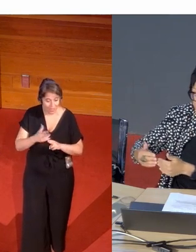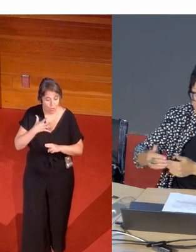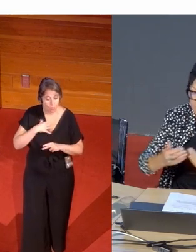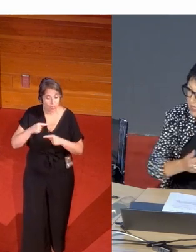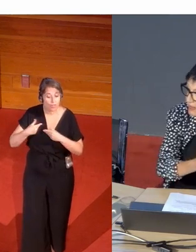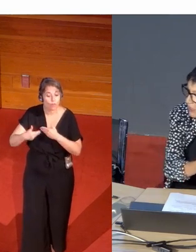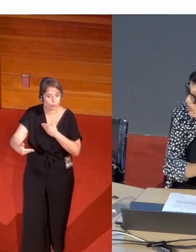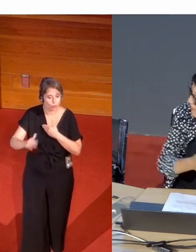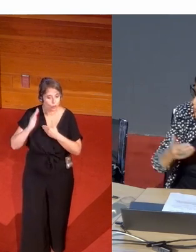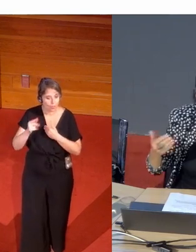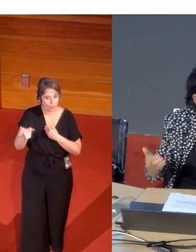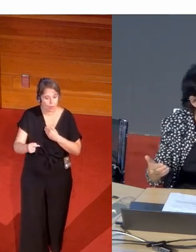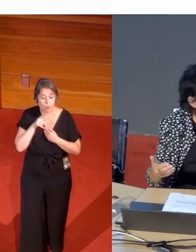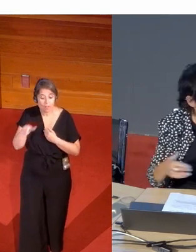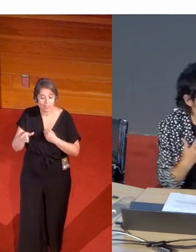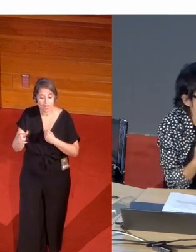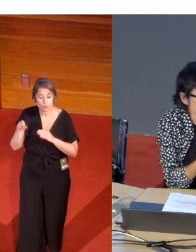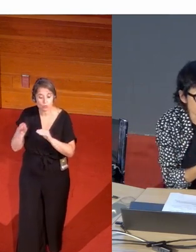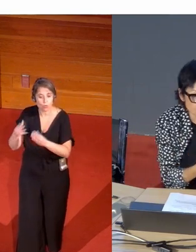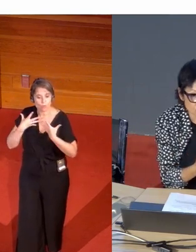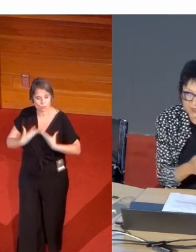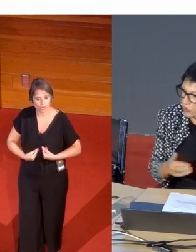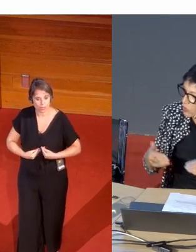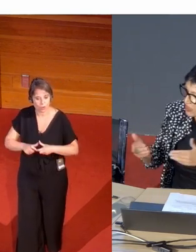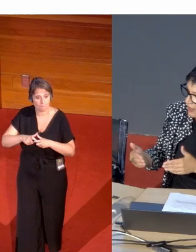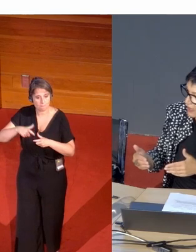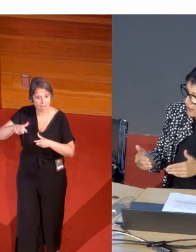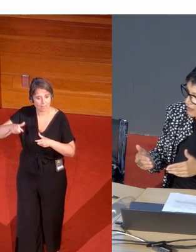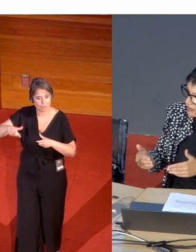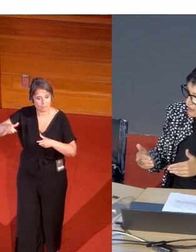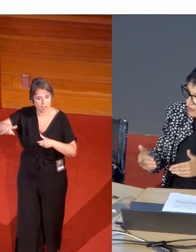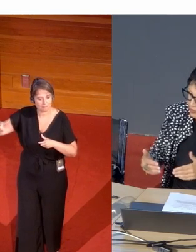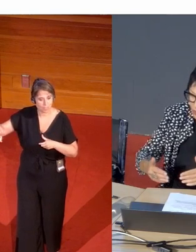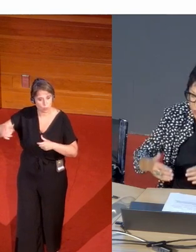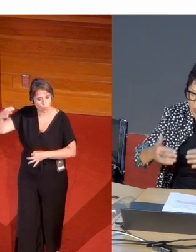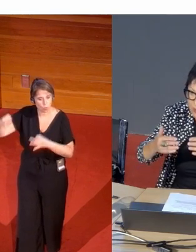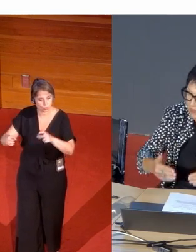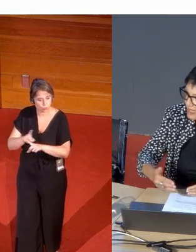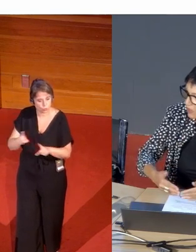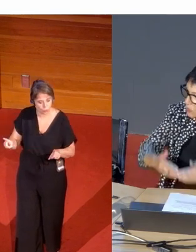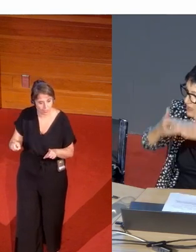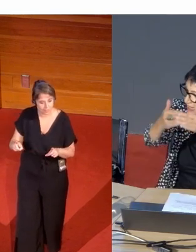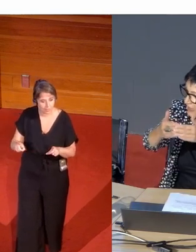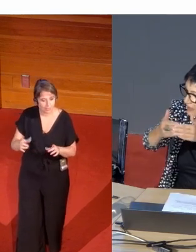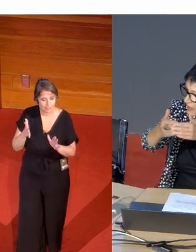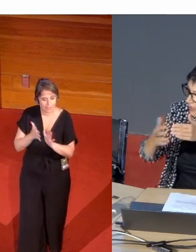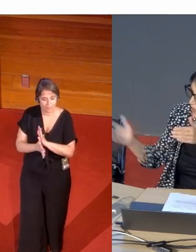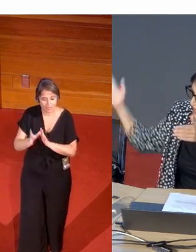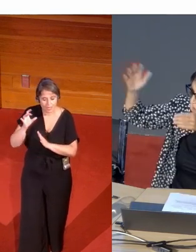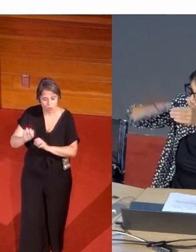es ir alimentando esa frustración ese sentimiento de injusticia no como una presa como un